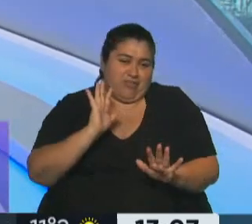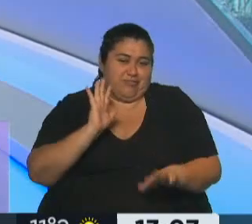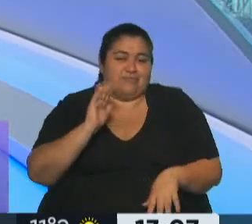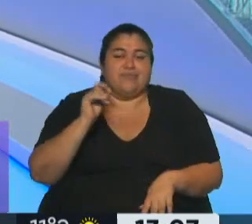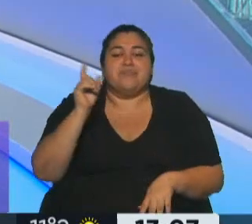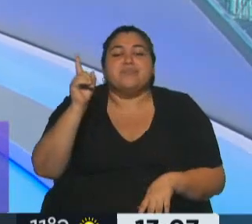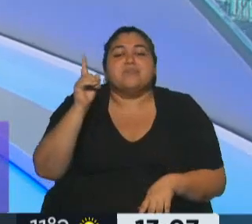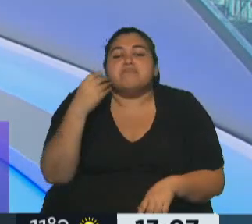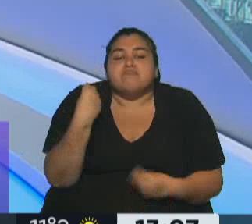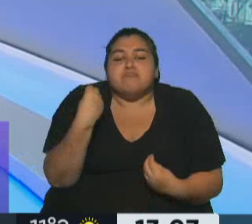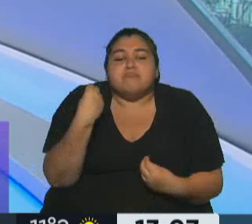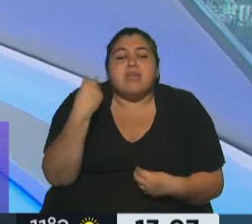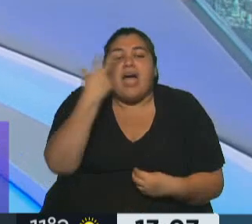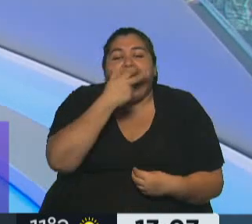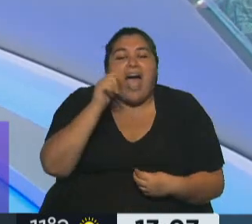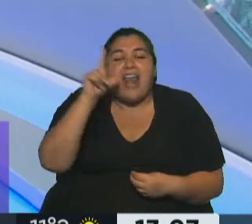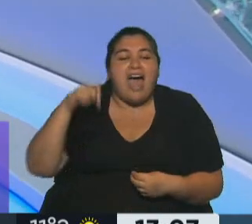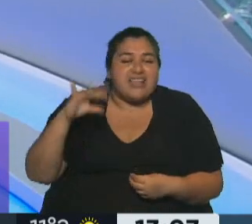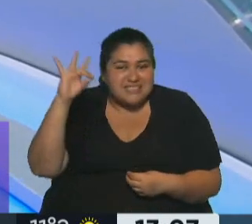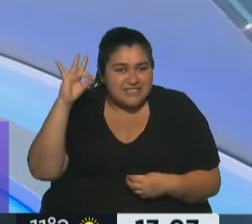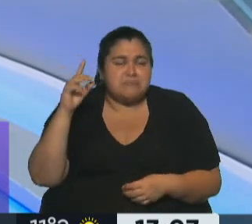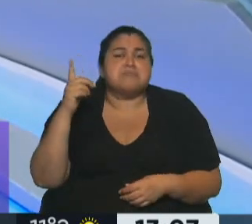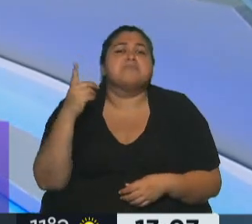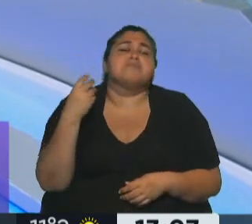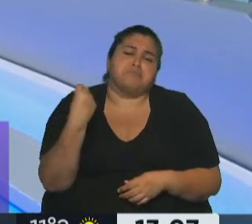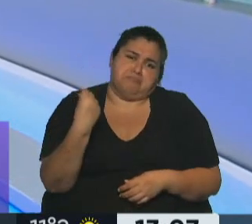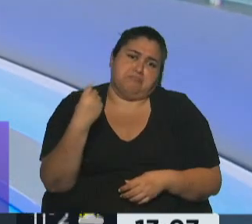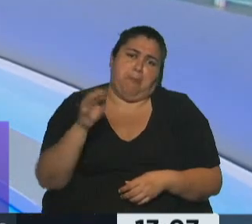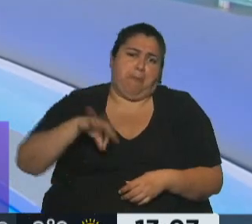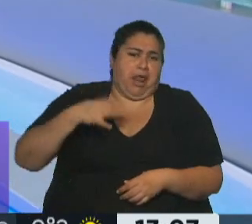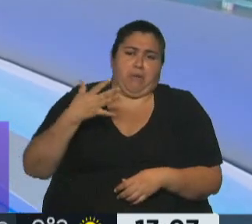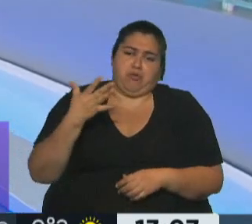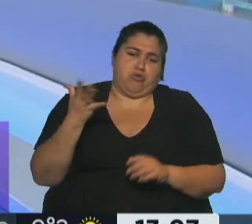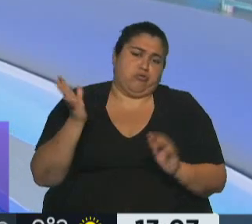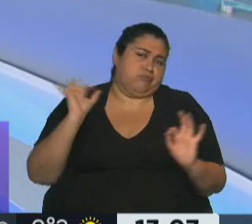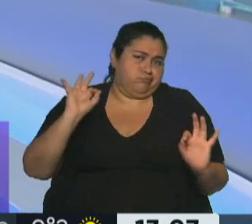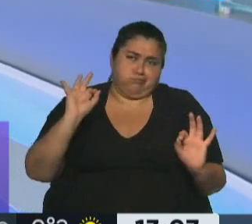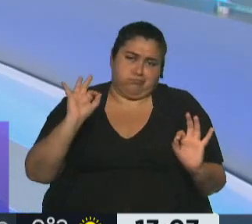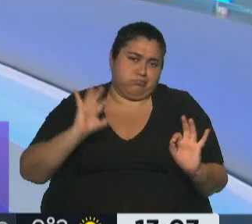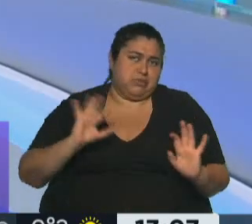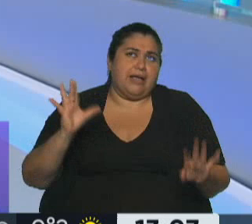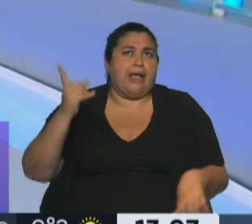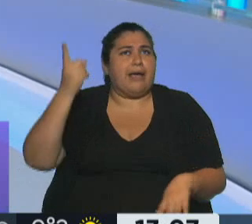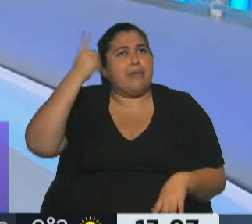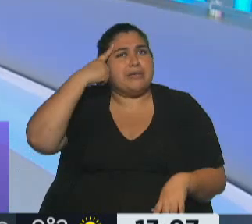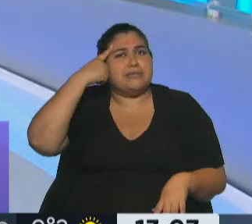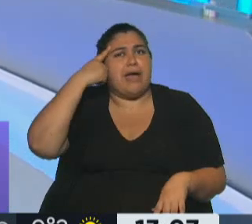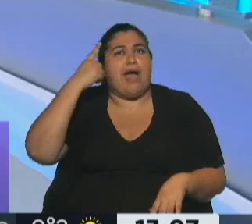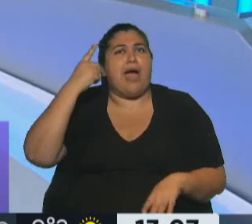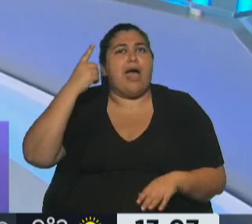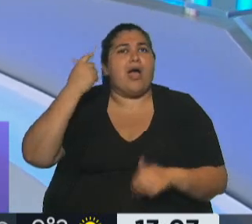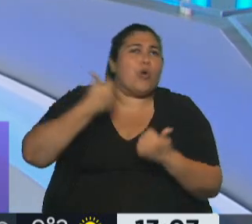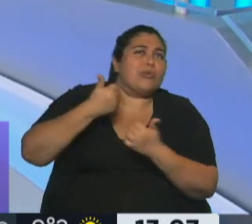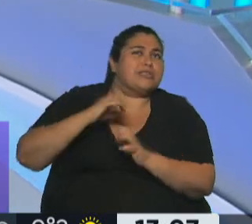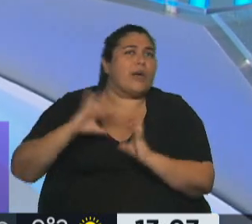no y lo que pasa que tenés que tener en cuenta que estos premios ya sacate la a ver esa idea de El Mundial